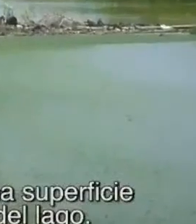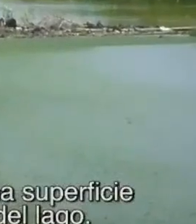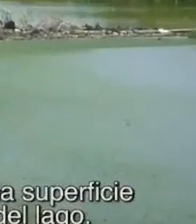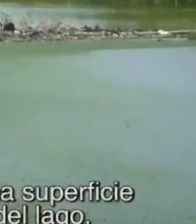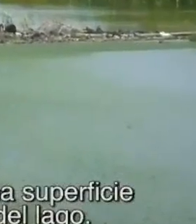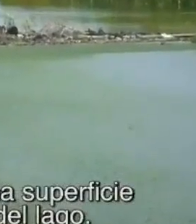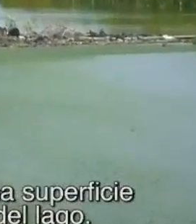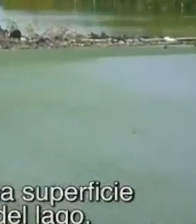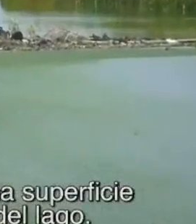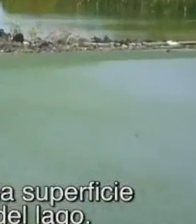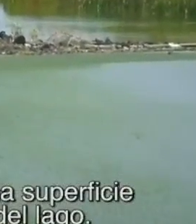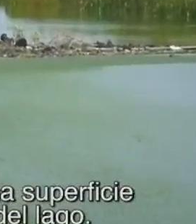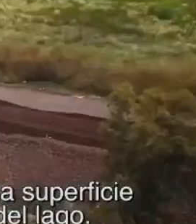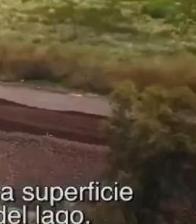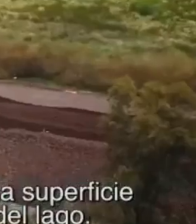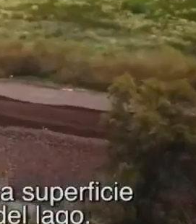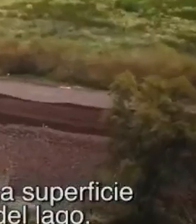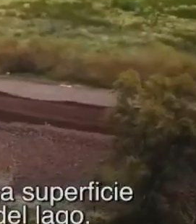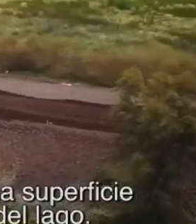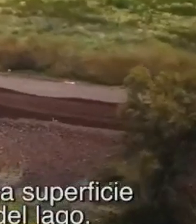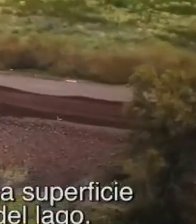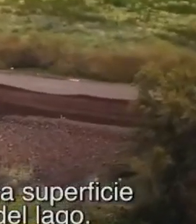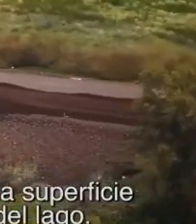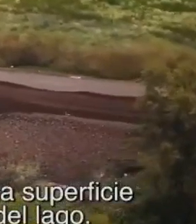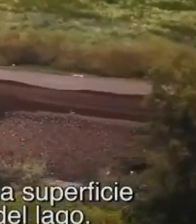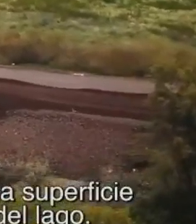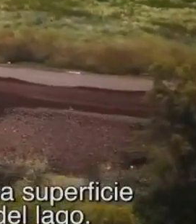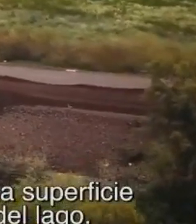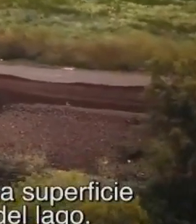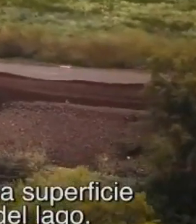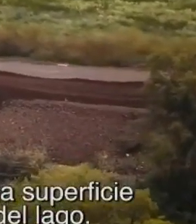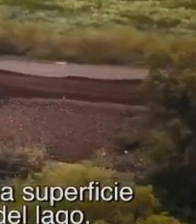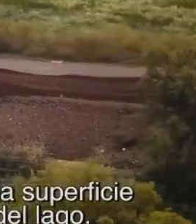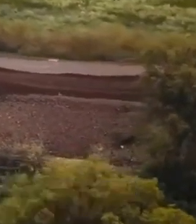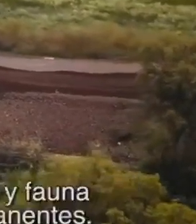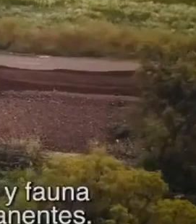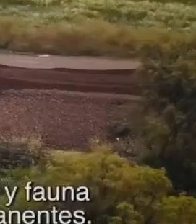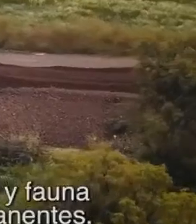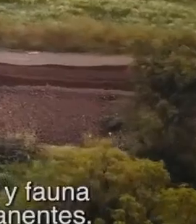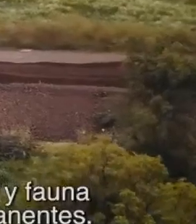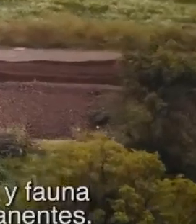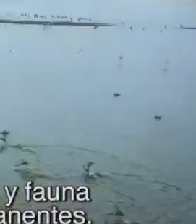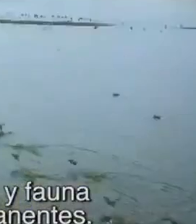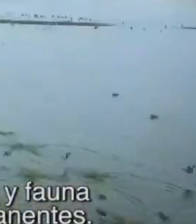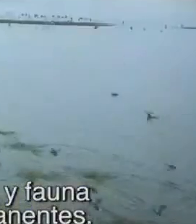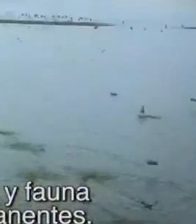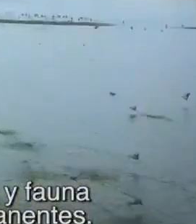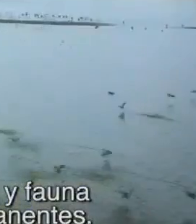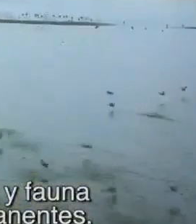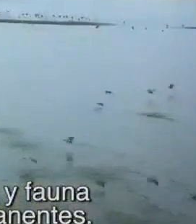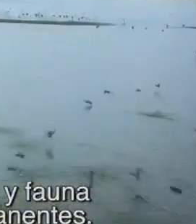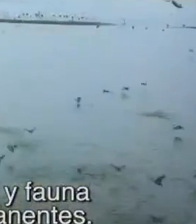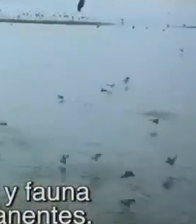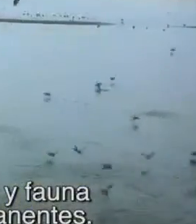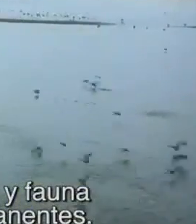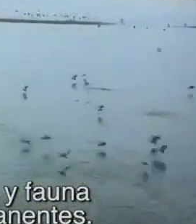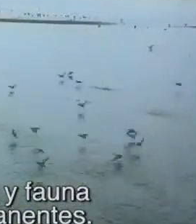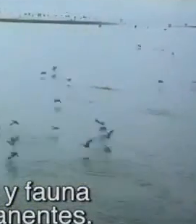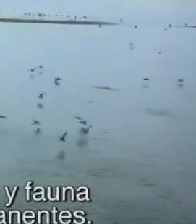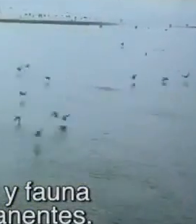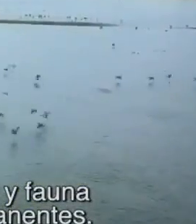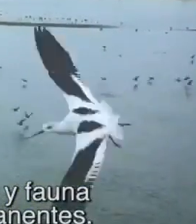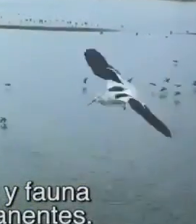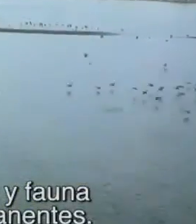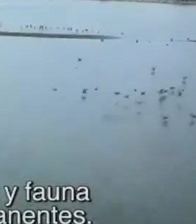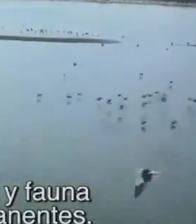una superficie de 850.000 metros cuadrados en los alrededores del lago. Por otra parte, las tareas para el manejo de flora y fauna